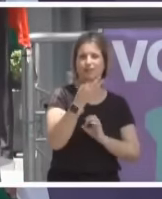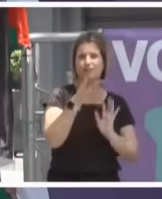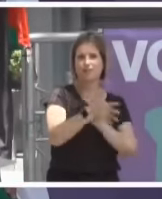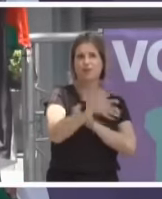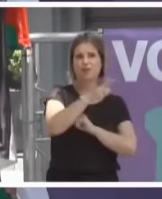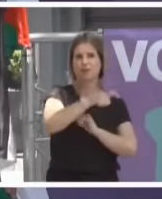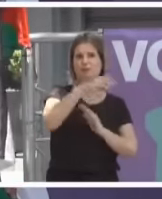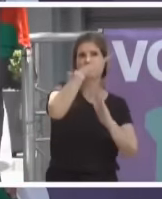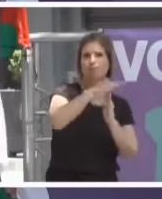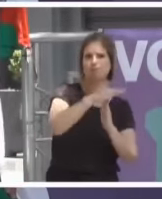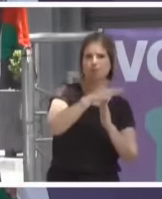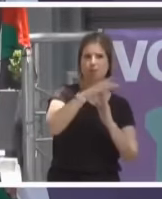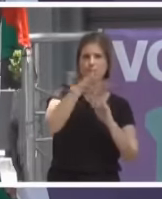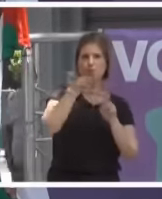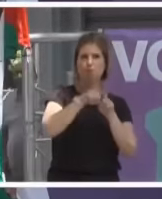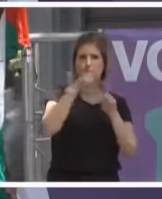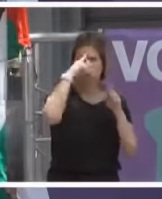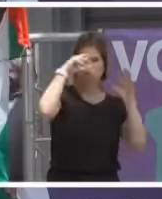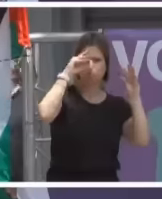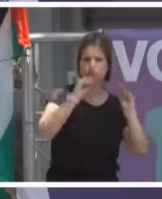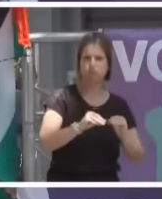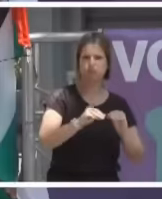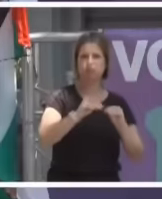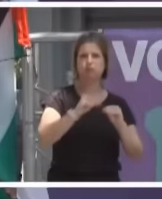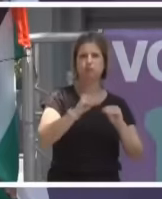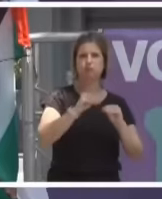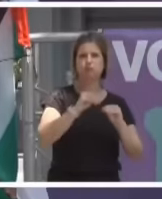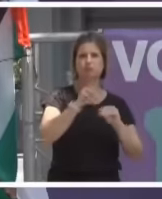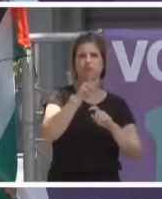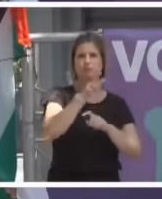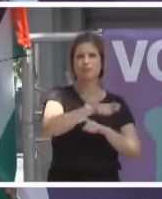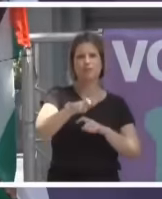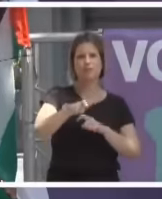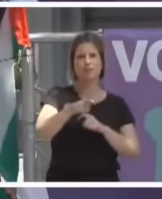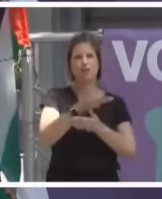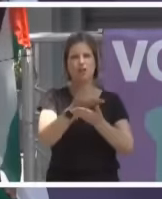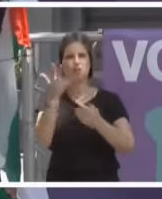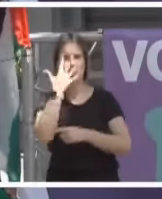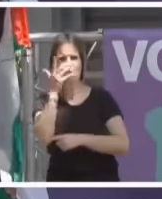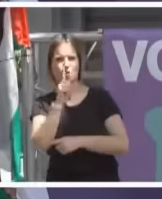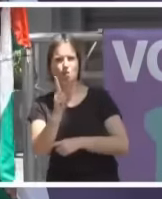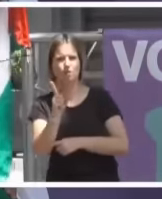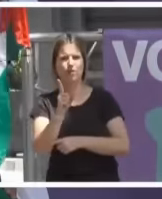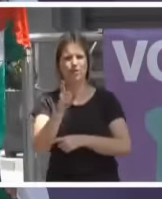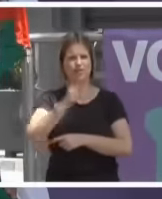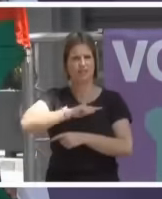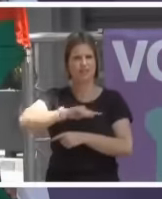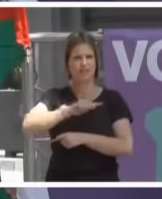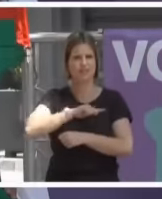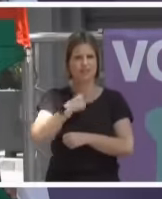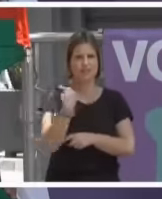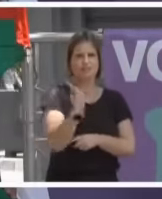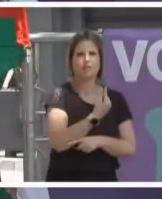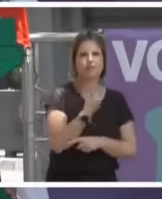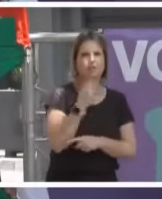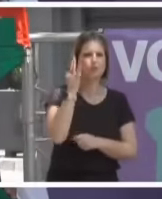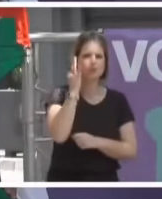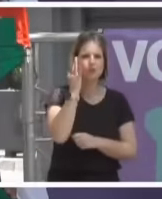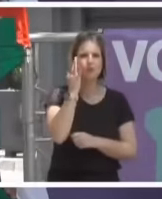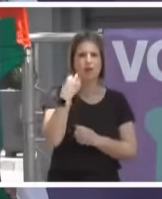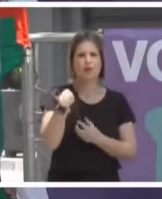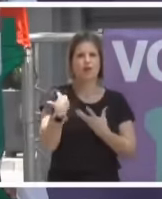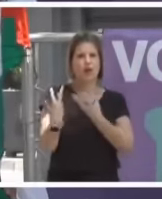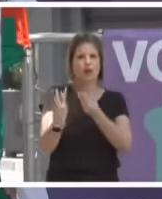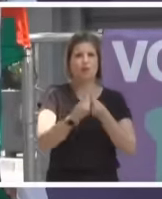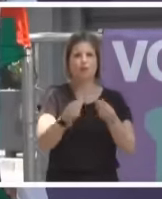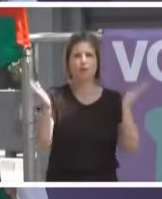paralizarnos, es bloquearnos, es desconfiar las unas de las otras, es hacernos sentir que estamos solas, que no tenemos compañía, que